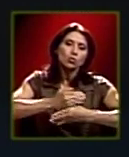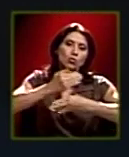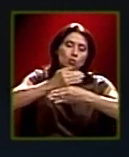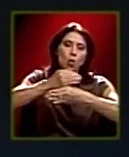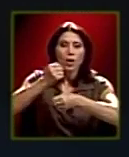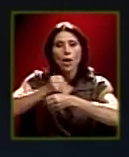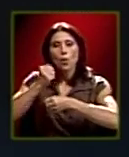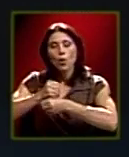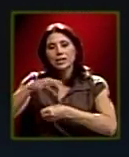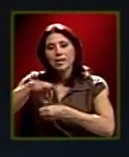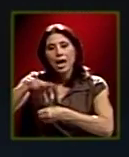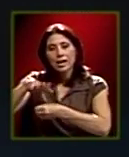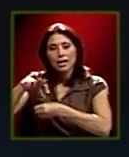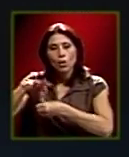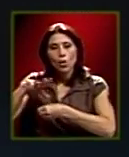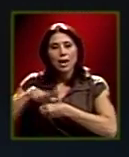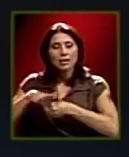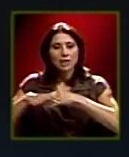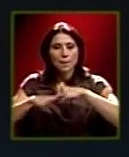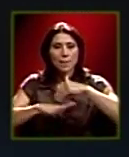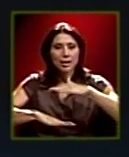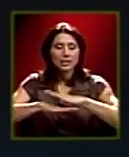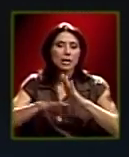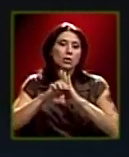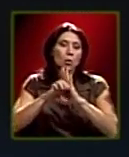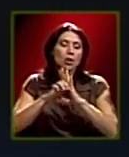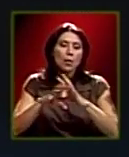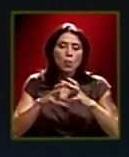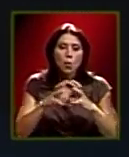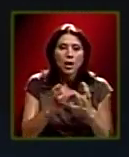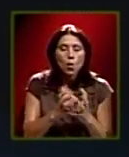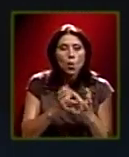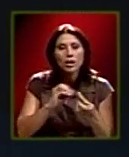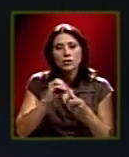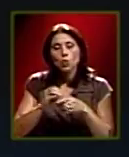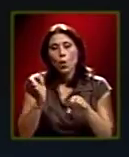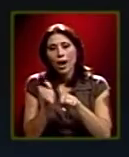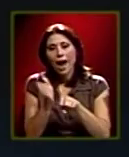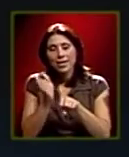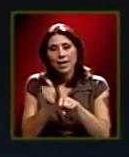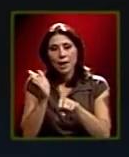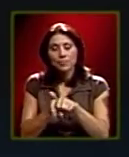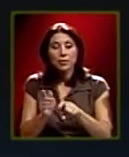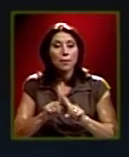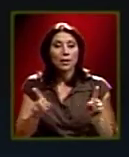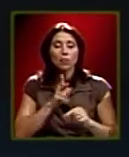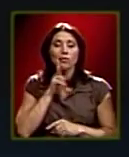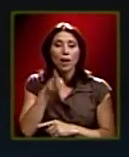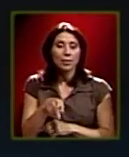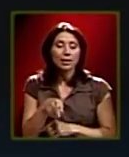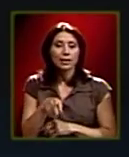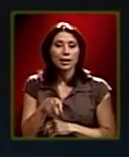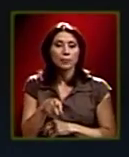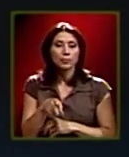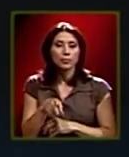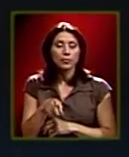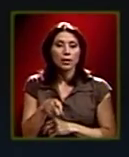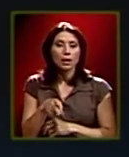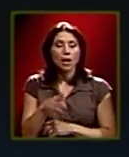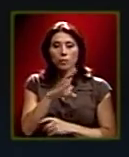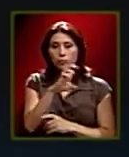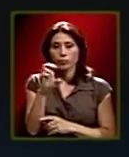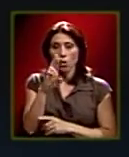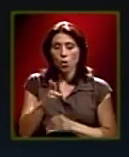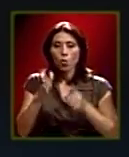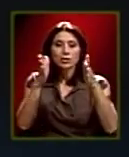agrícolas básicas, en sectores como melones, en sectores como caña. pero realmente el